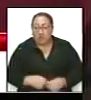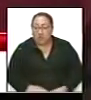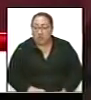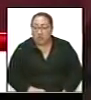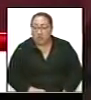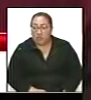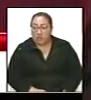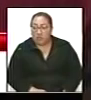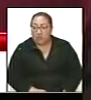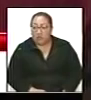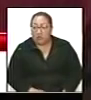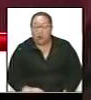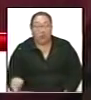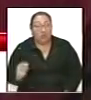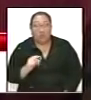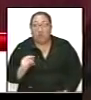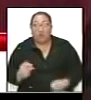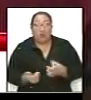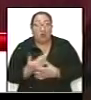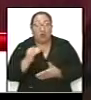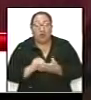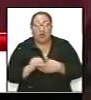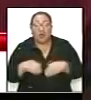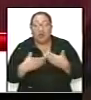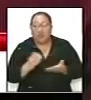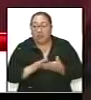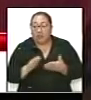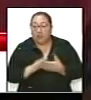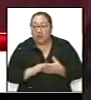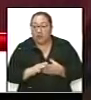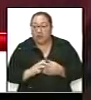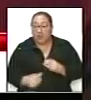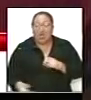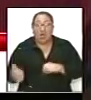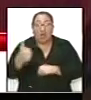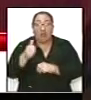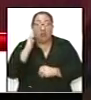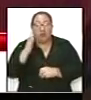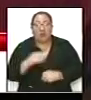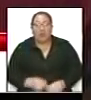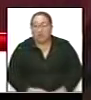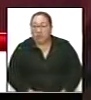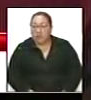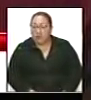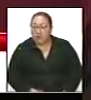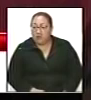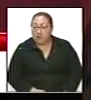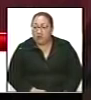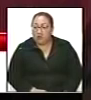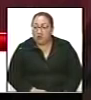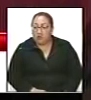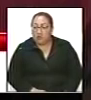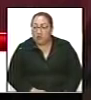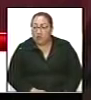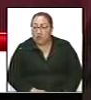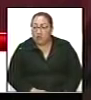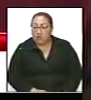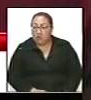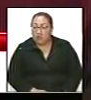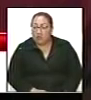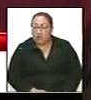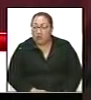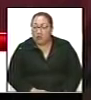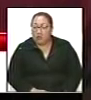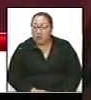No. Nuevamente, quien autoriza es el alto mando. Y entonces la propia imputación dice que